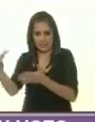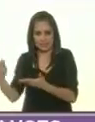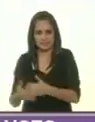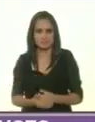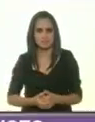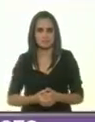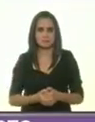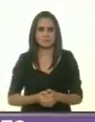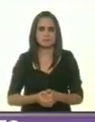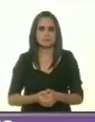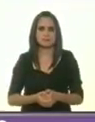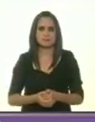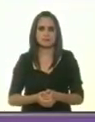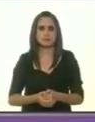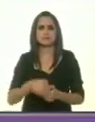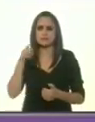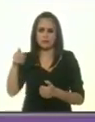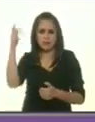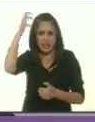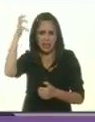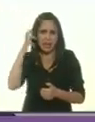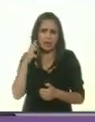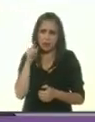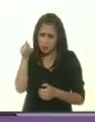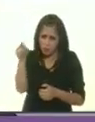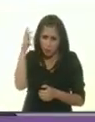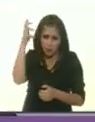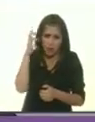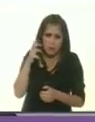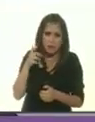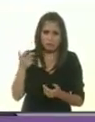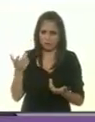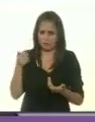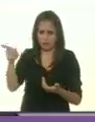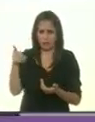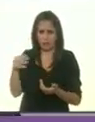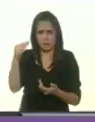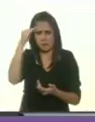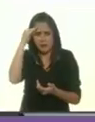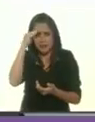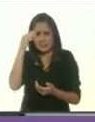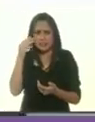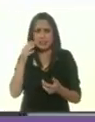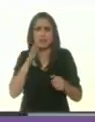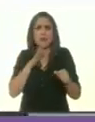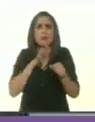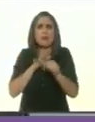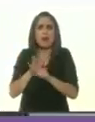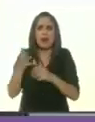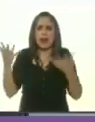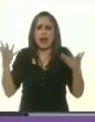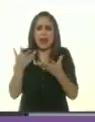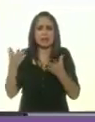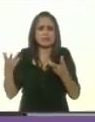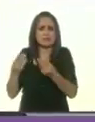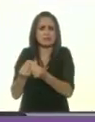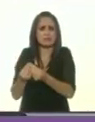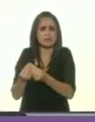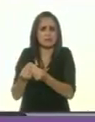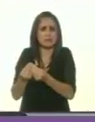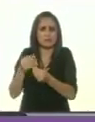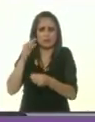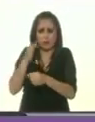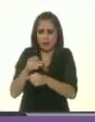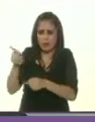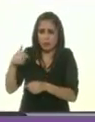el asunto con claudia tú claudia no sé en qué momento te existe del final gomis y vos vas a estar en